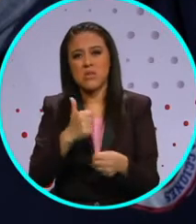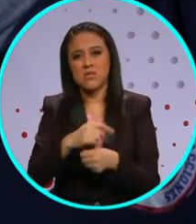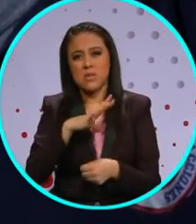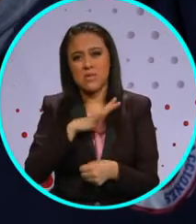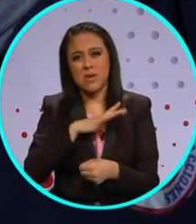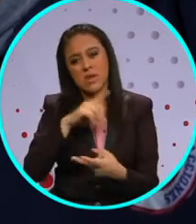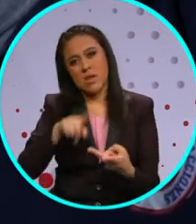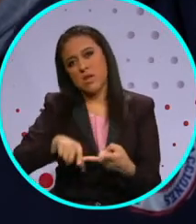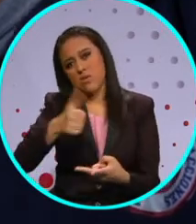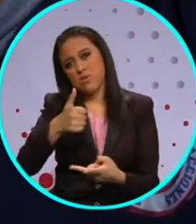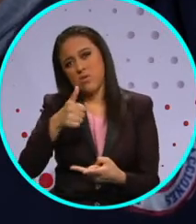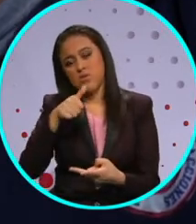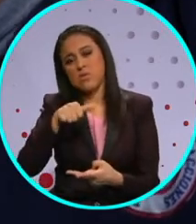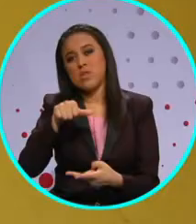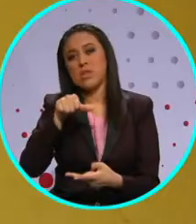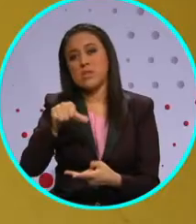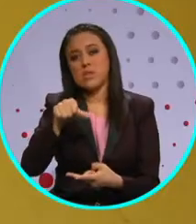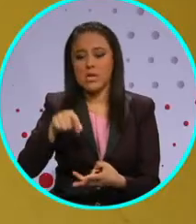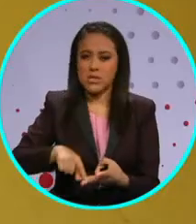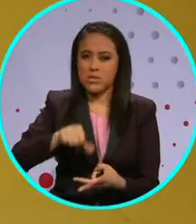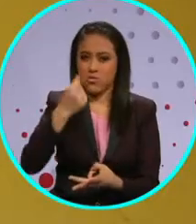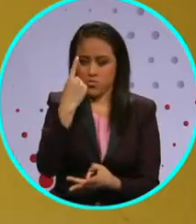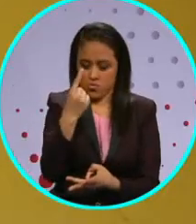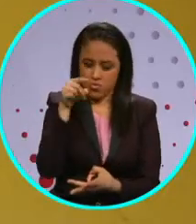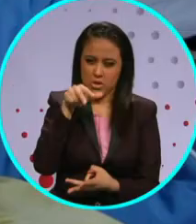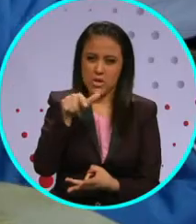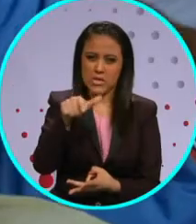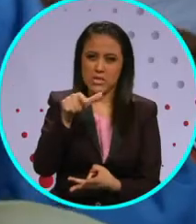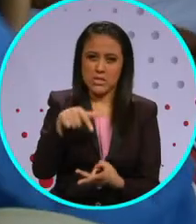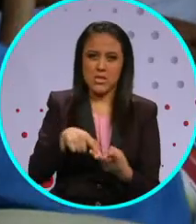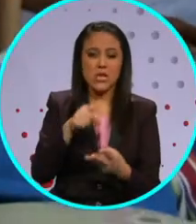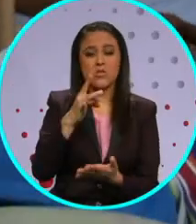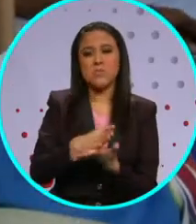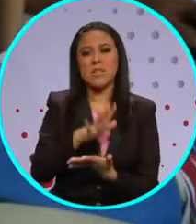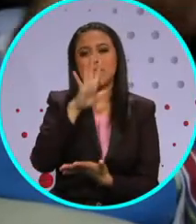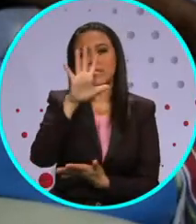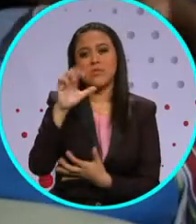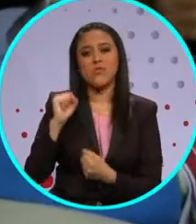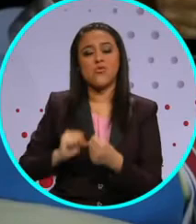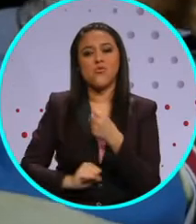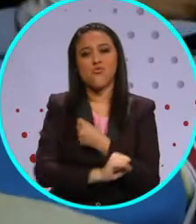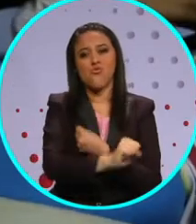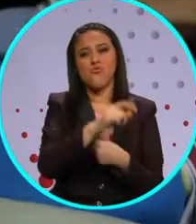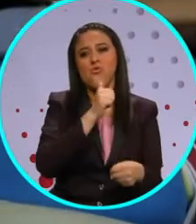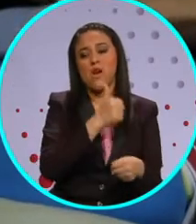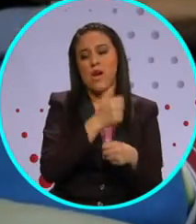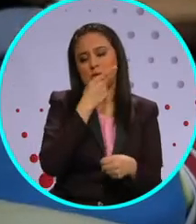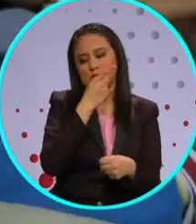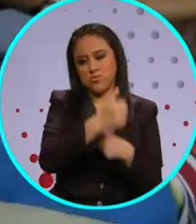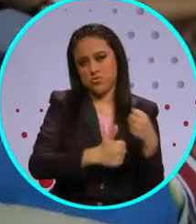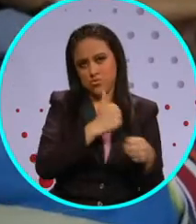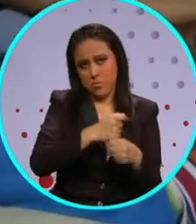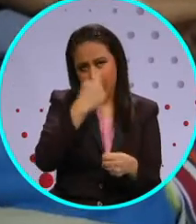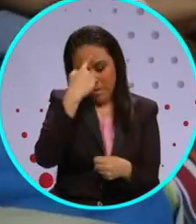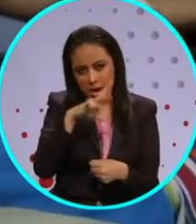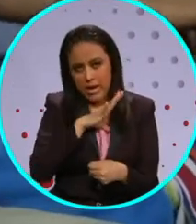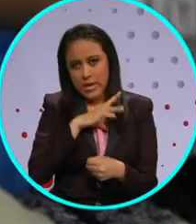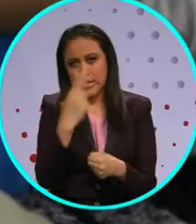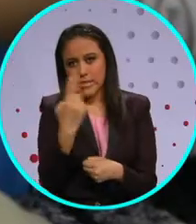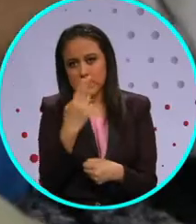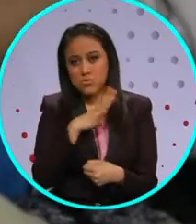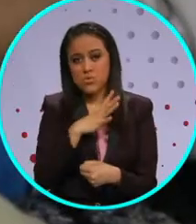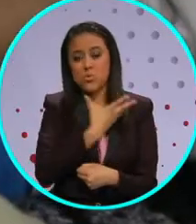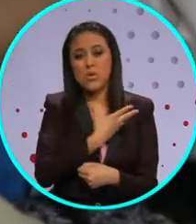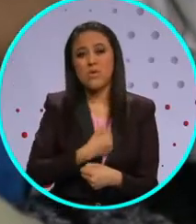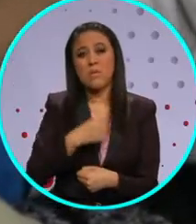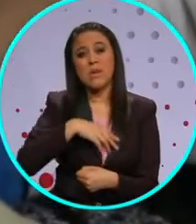otro tenía 16 y uno 17. Las sentencias no rebasaron los 5 años de prisión y solicita la reparación del daño para atender las necesidades de su hijo, que